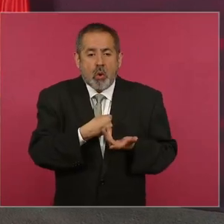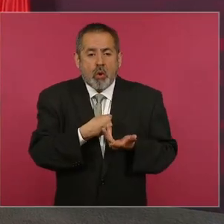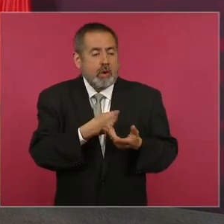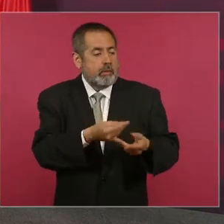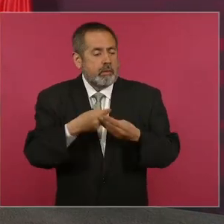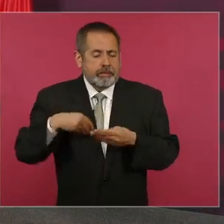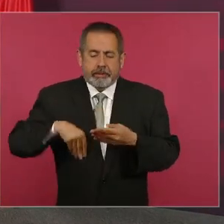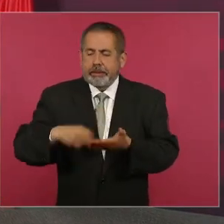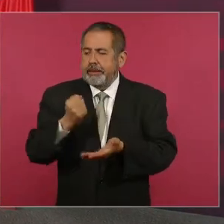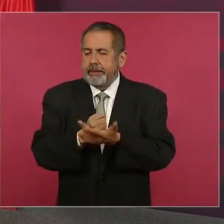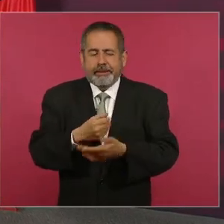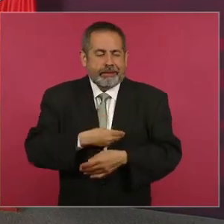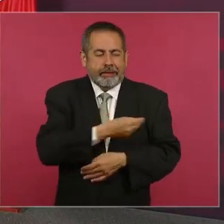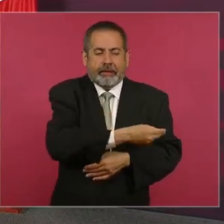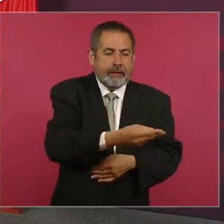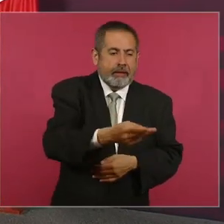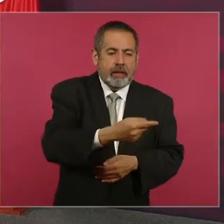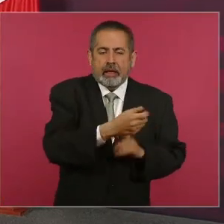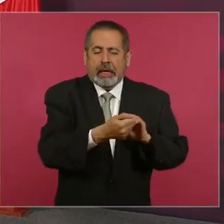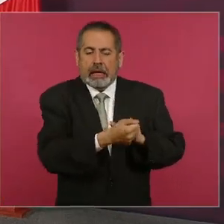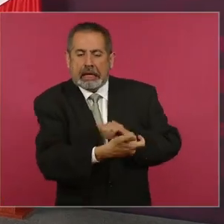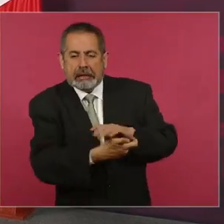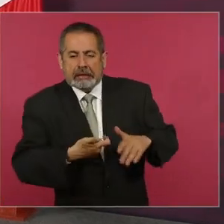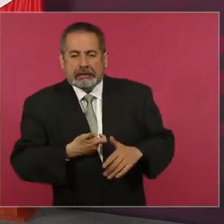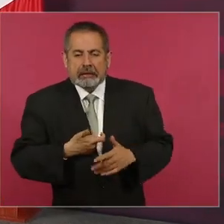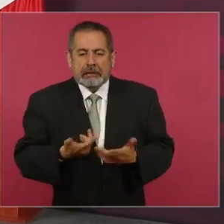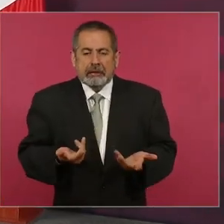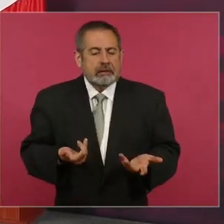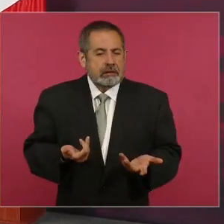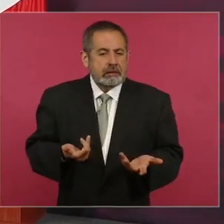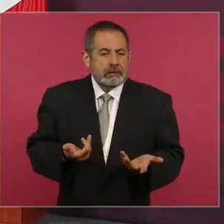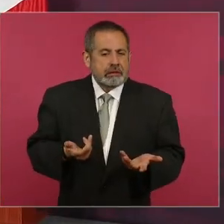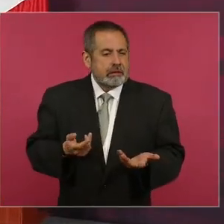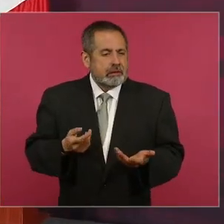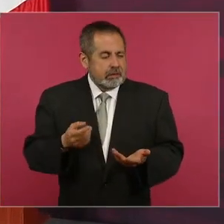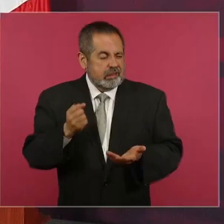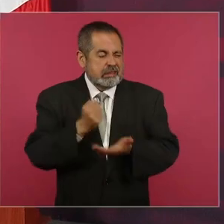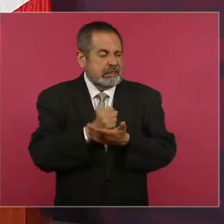con la mía y autorizado.